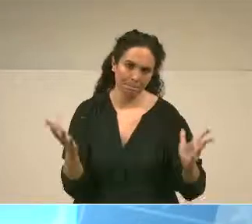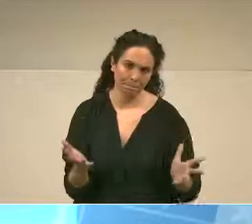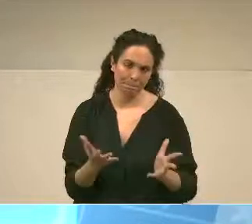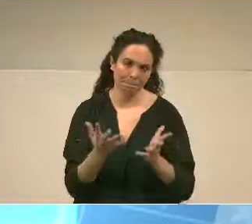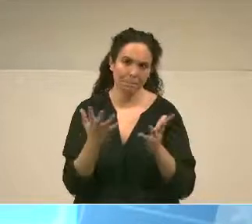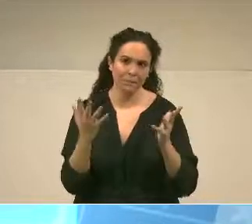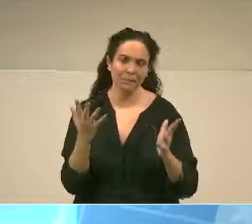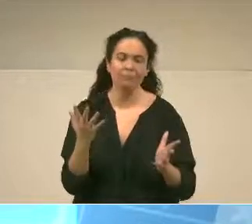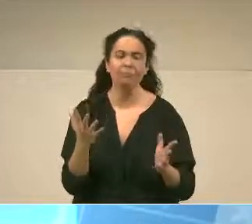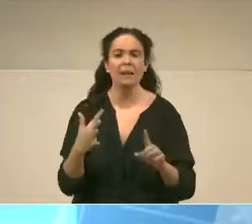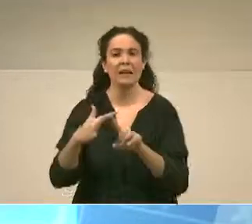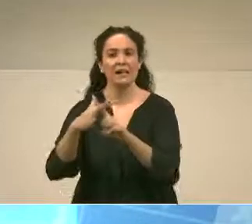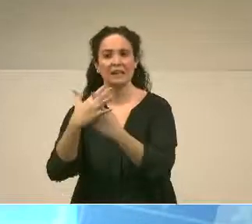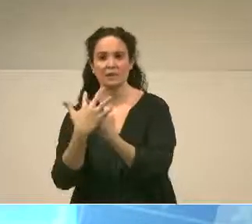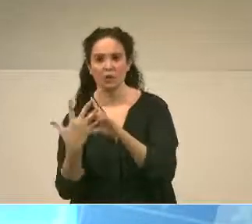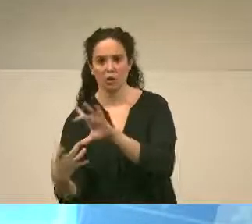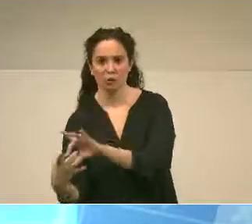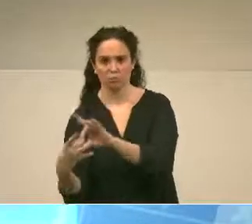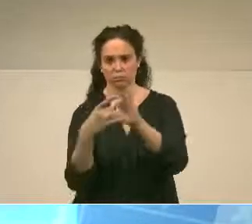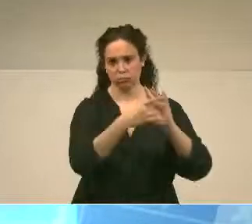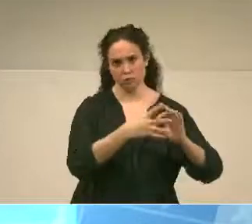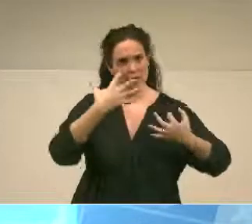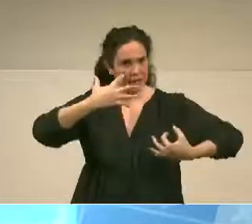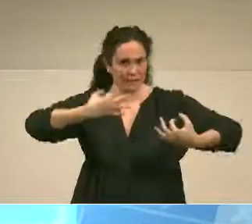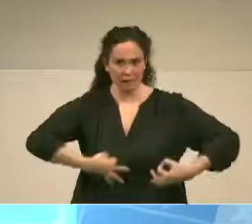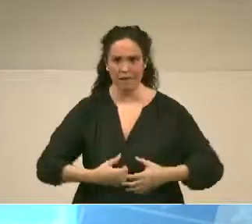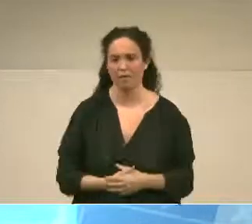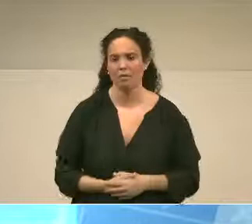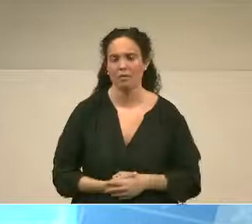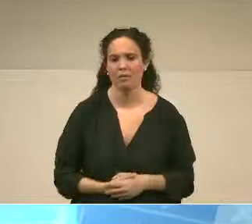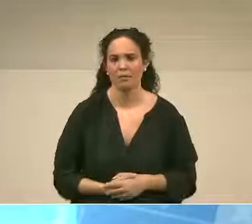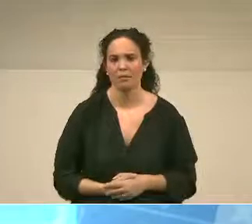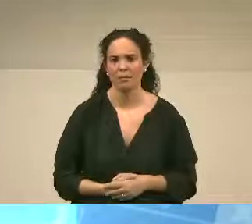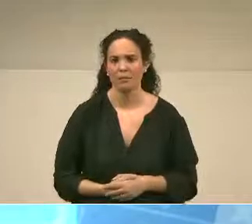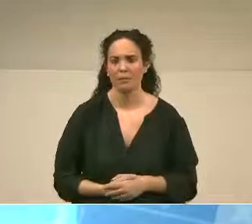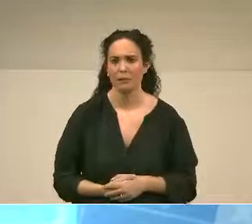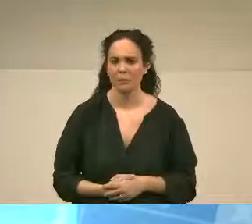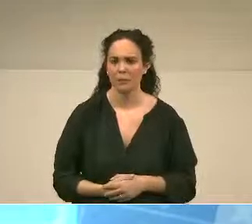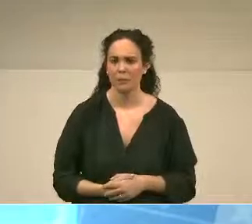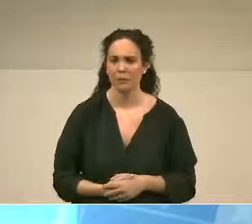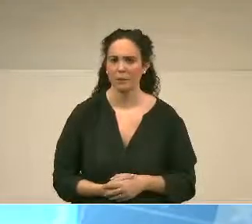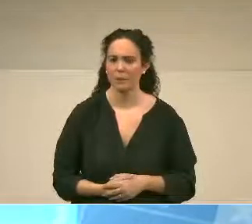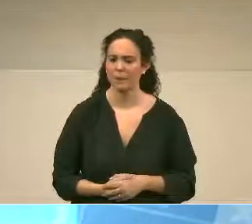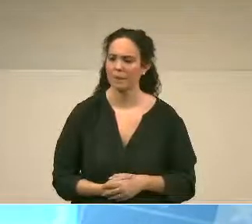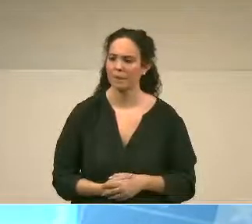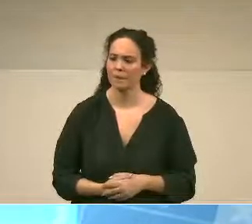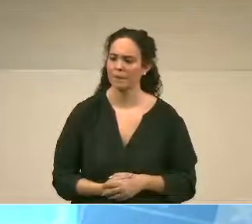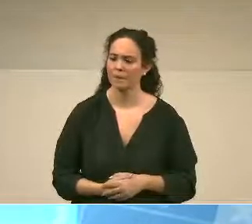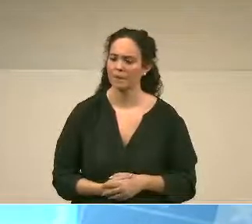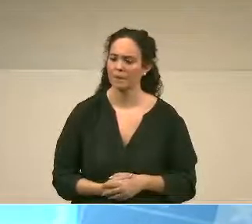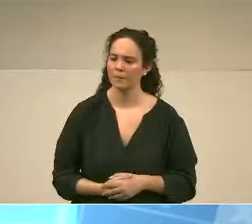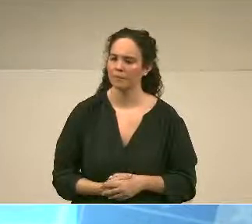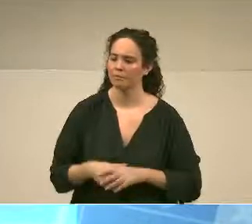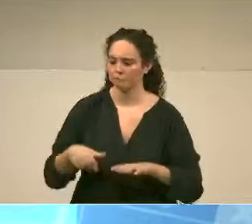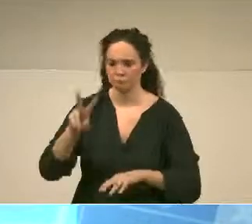adecuadas, más convenientes para la realidad y el momento que Euskadi vive. Volviendo un momento a la vacunación, teniendo en cuenta el ritmo que lleva